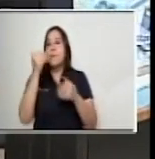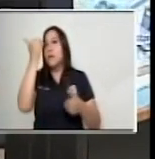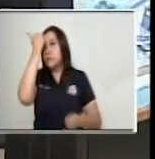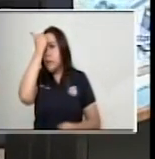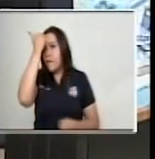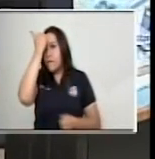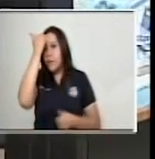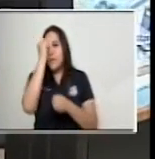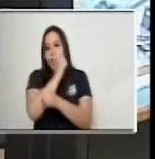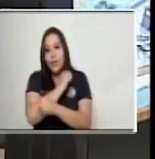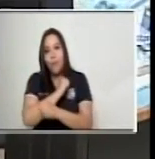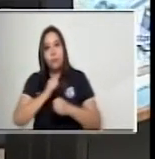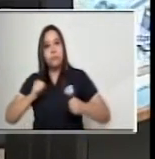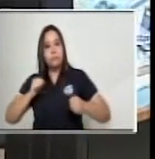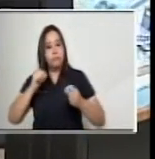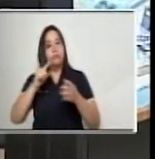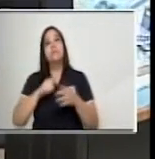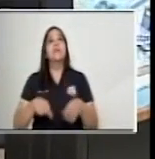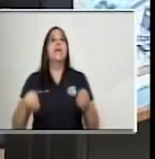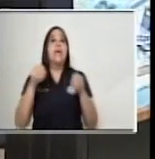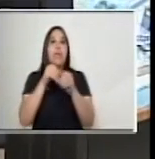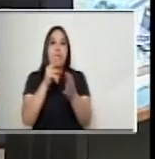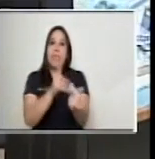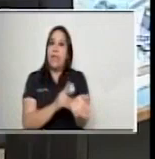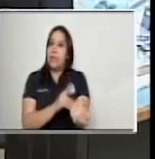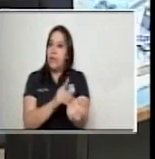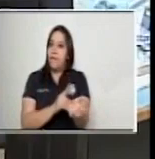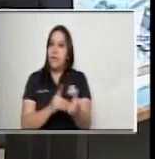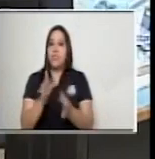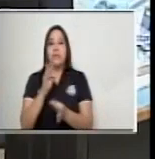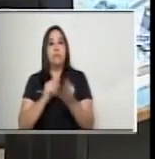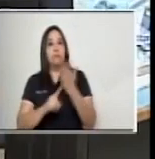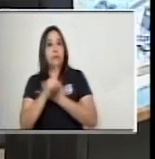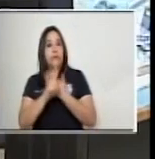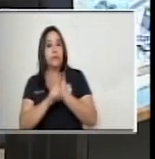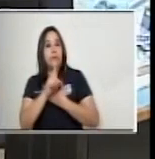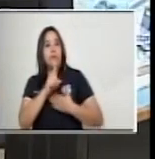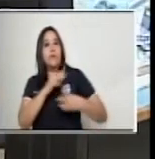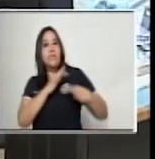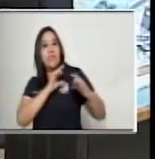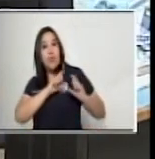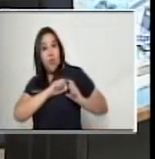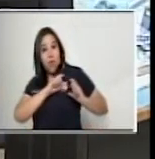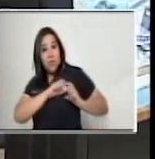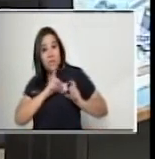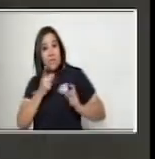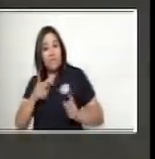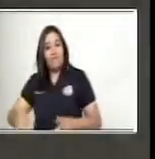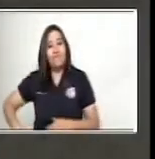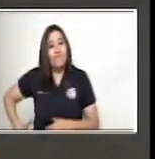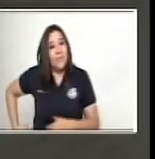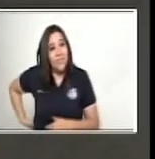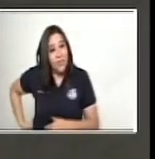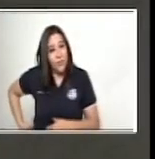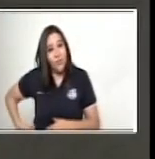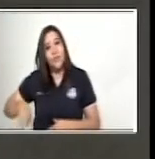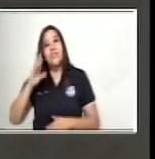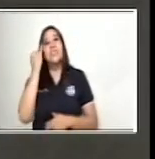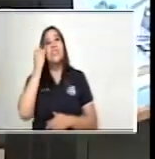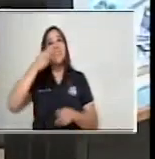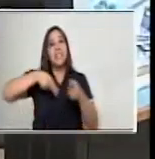la obesidad y la diabetes, padecimientos del corazón, pulmones y riñones, y diferentes tipos de